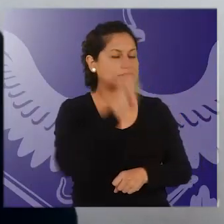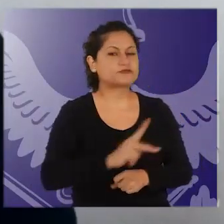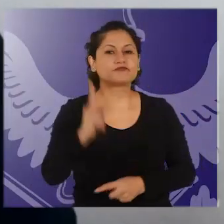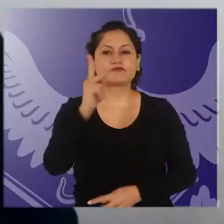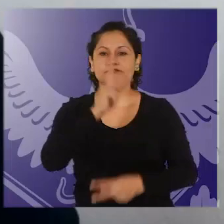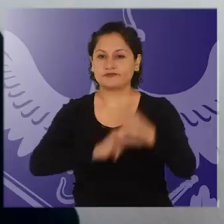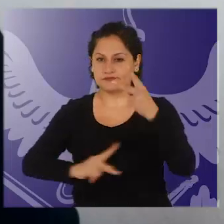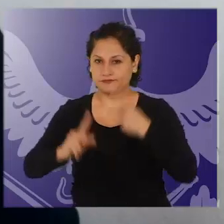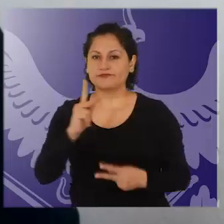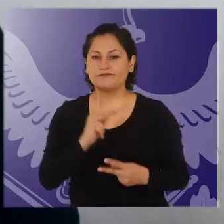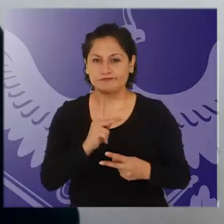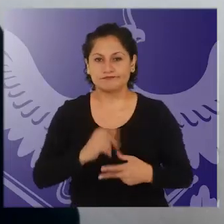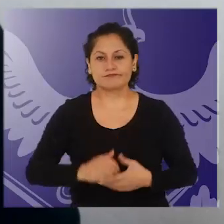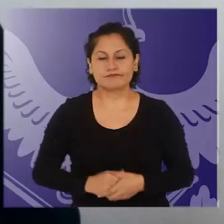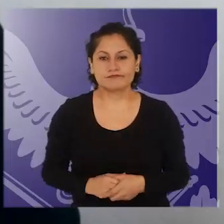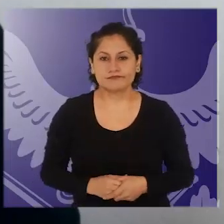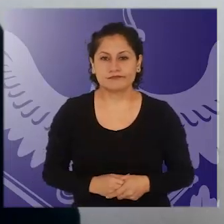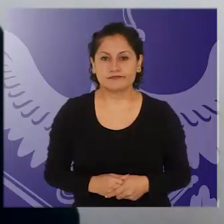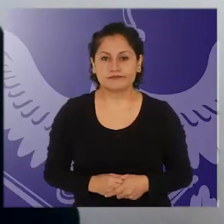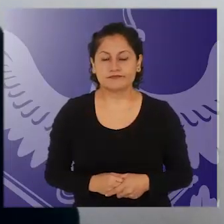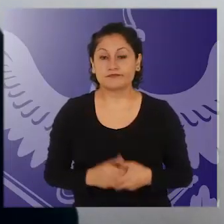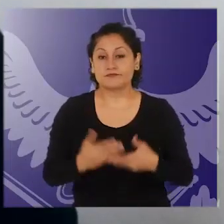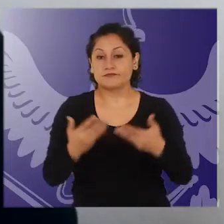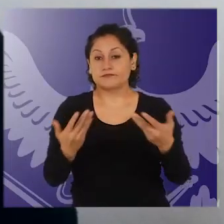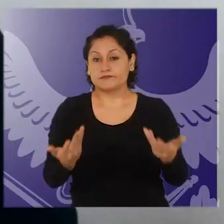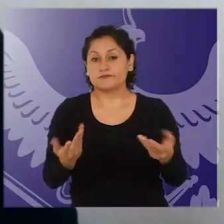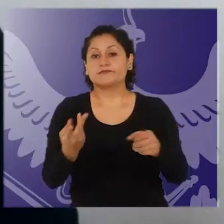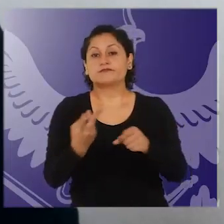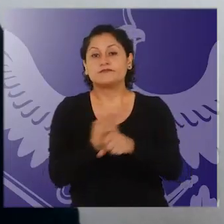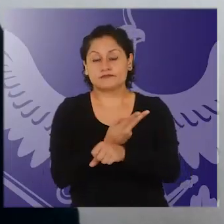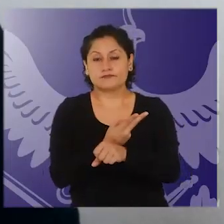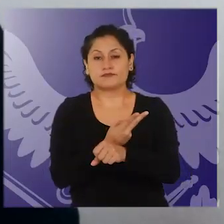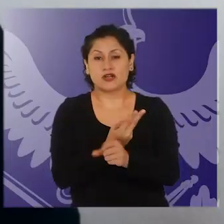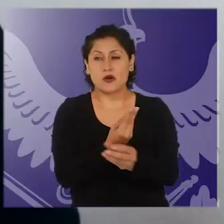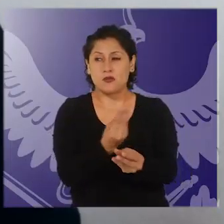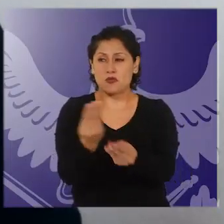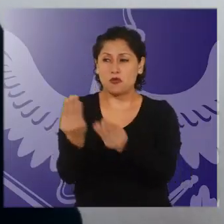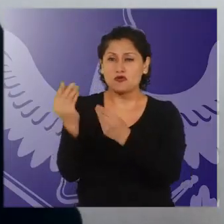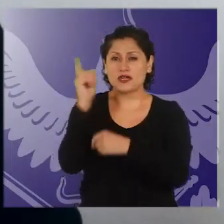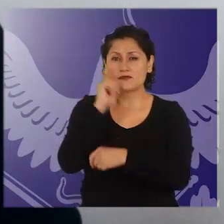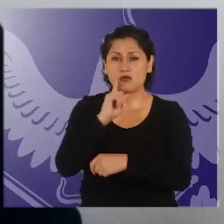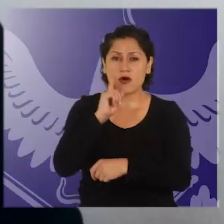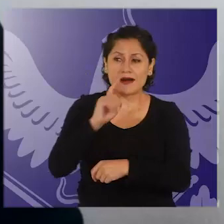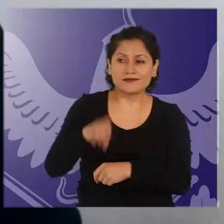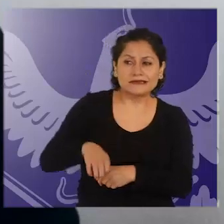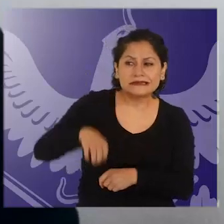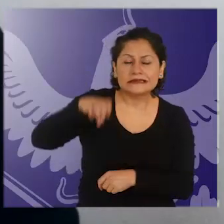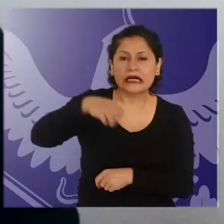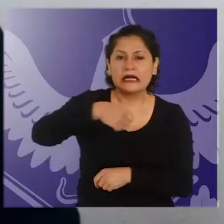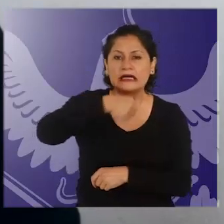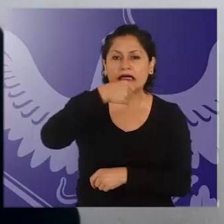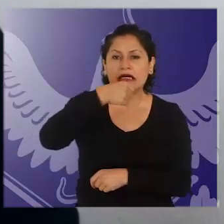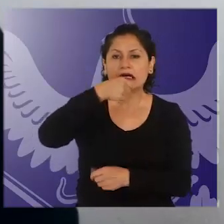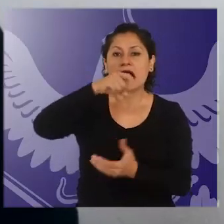violencia intrafamiliar desde el comienzo de la pandemia. Una gran cantidad de mujeres de